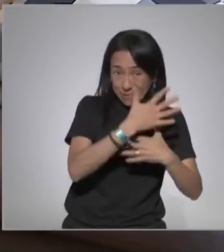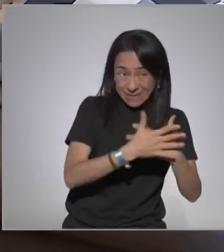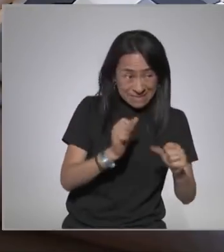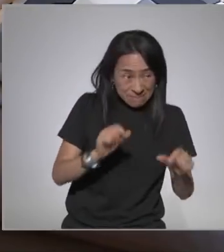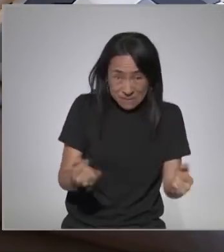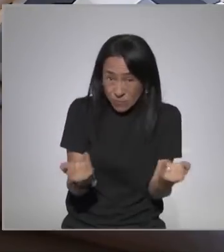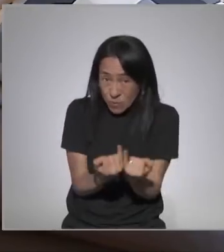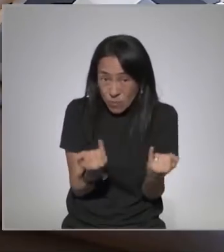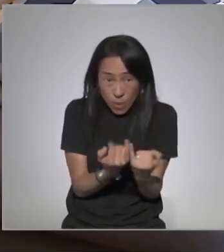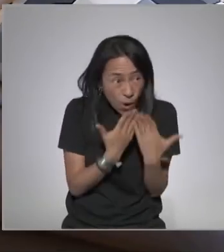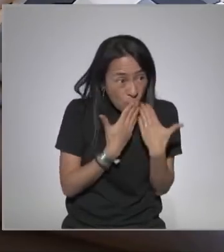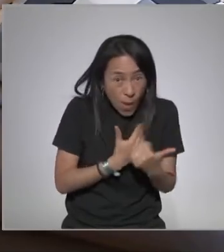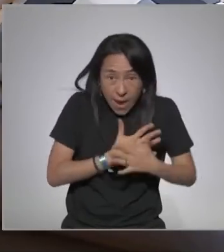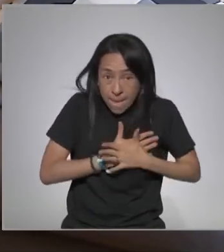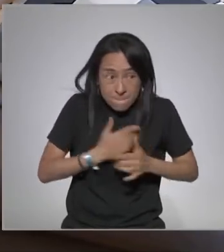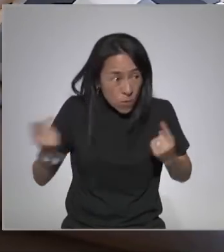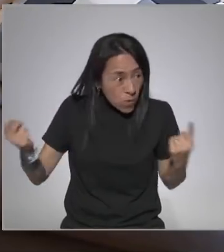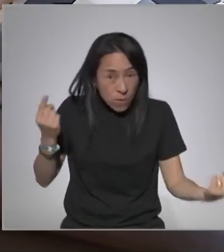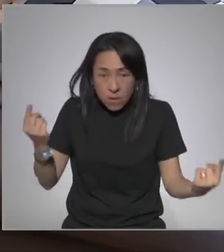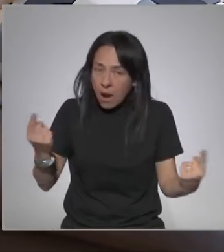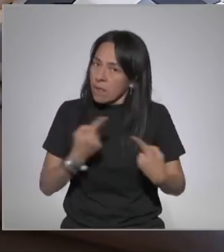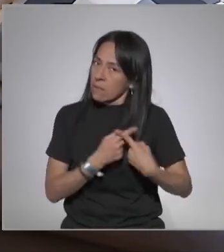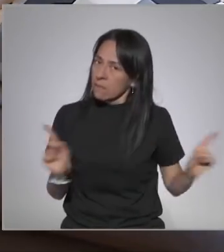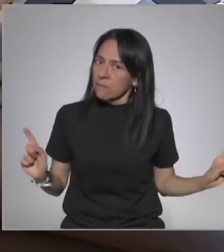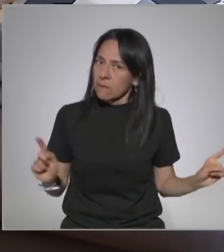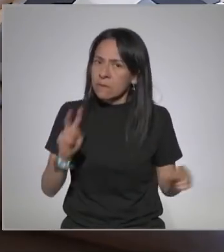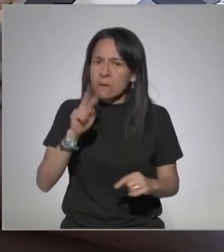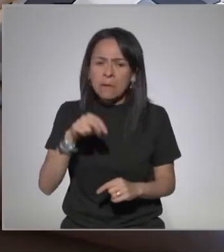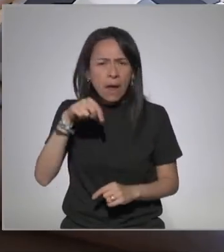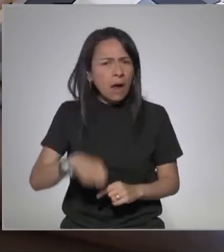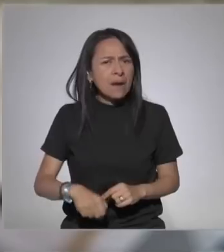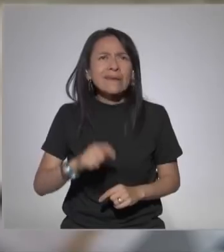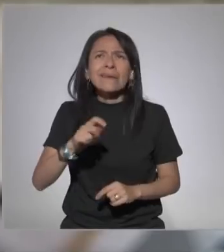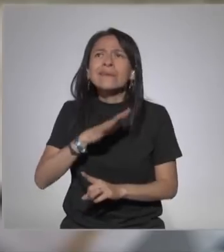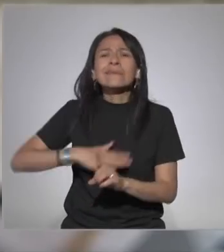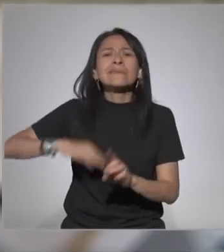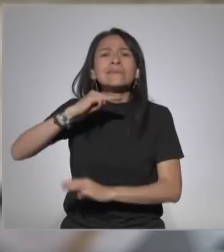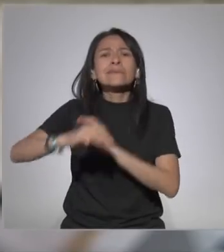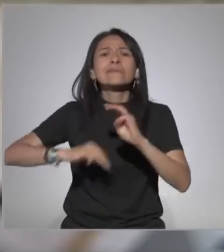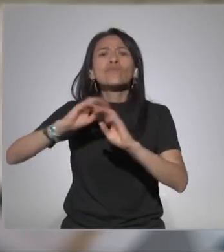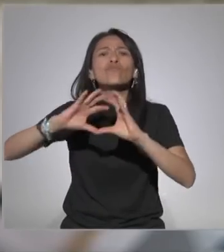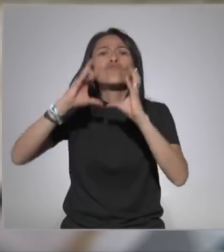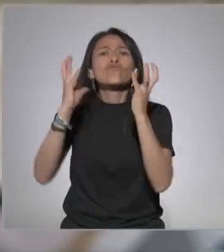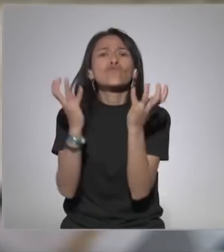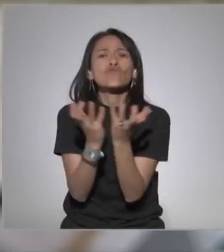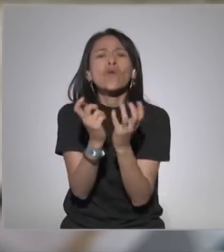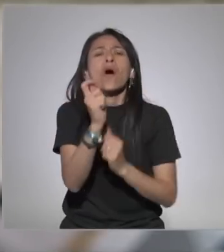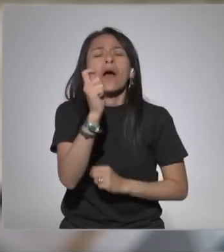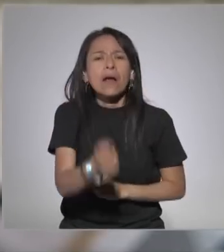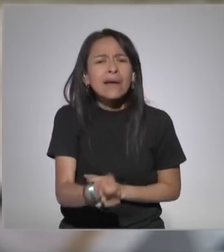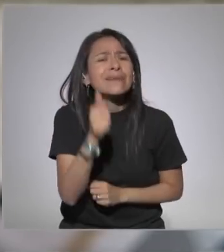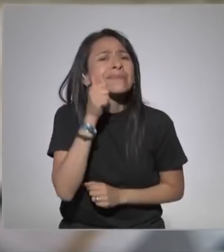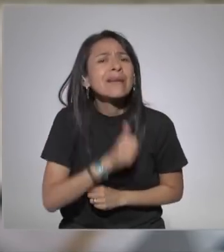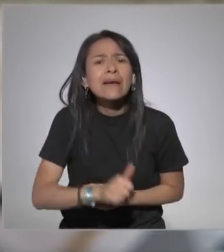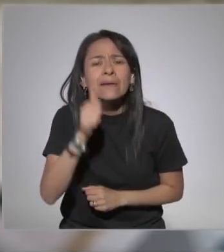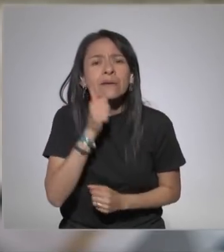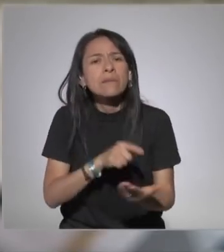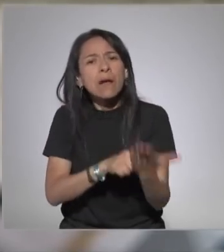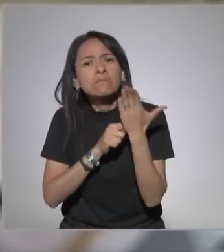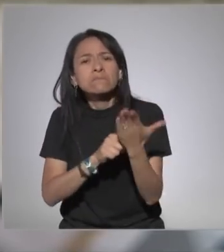vivimos en un mundo que todo el tiempo nos educa a estar